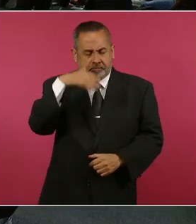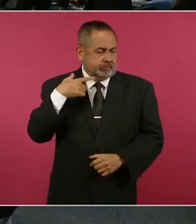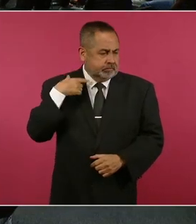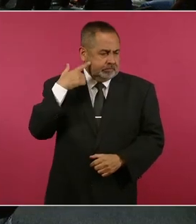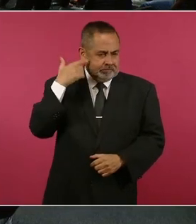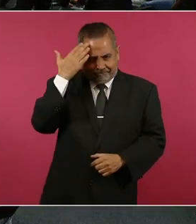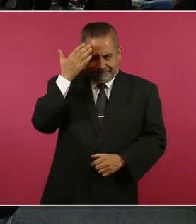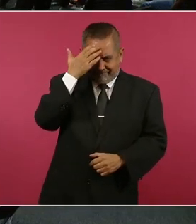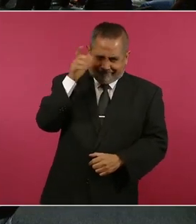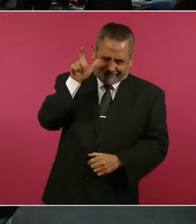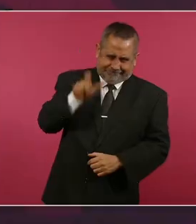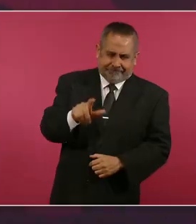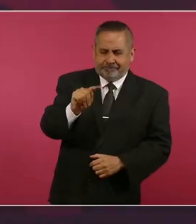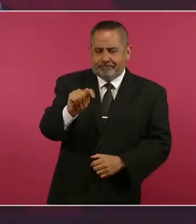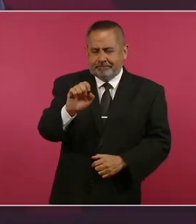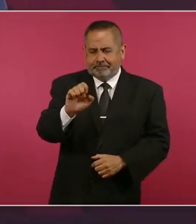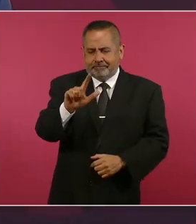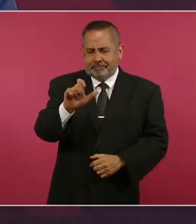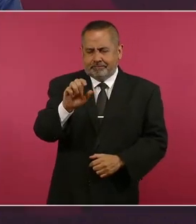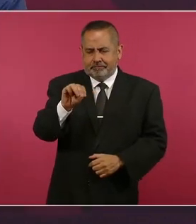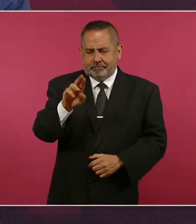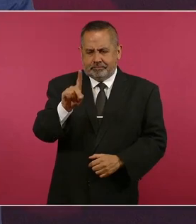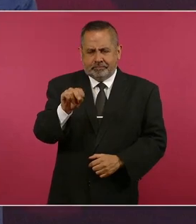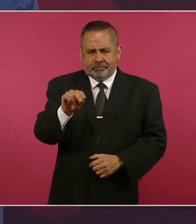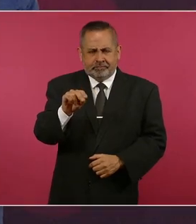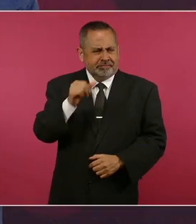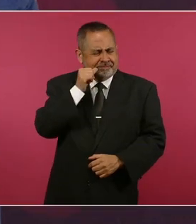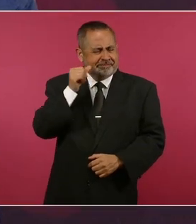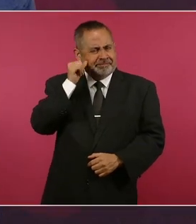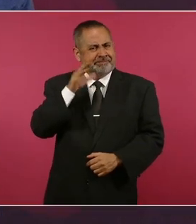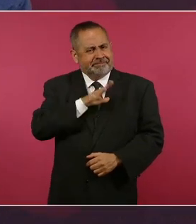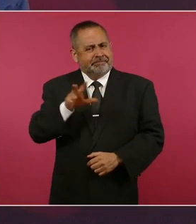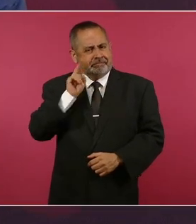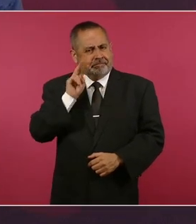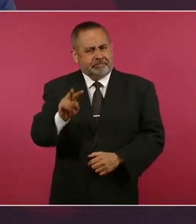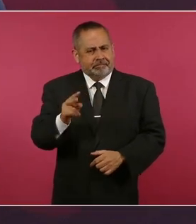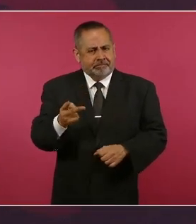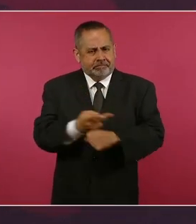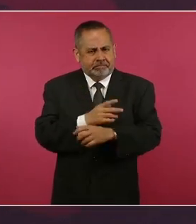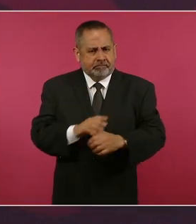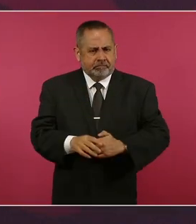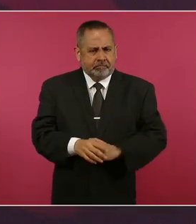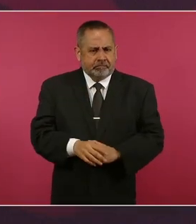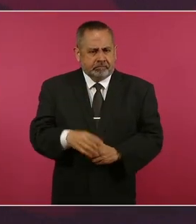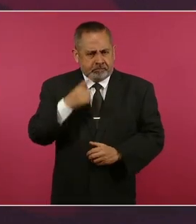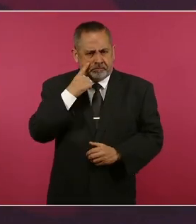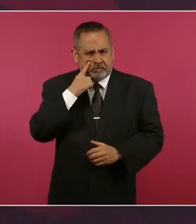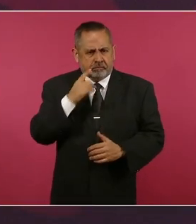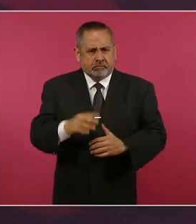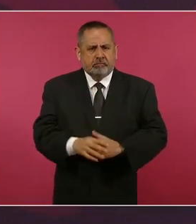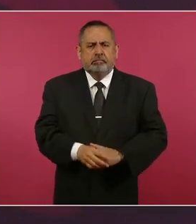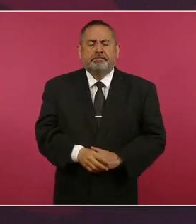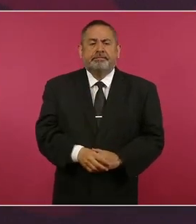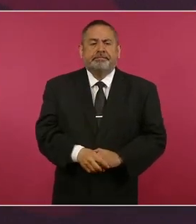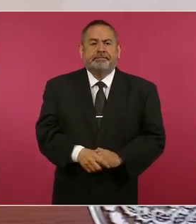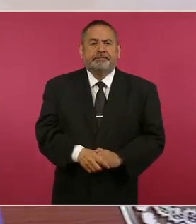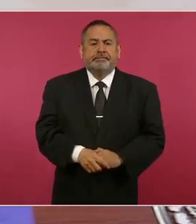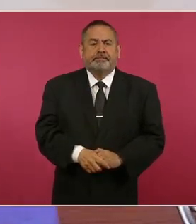porque ayer me sucedió algo. ¿Qué pasó? Mire,